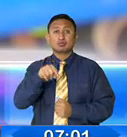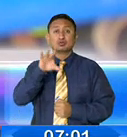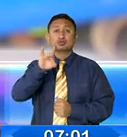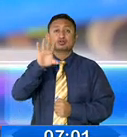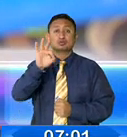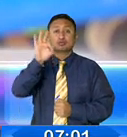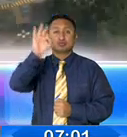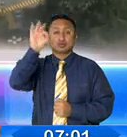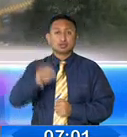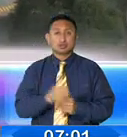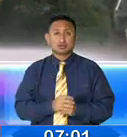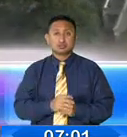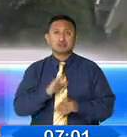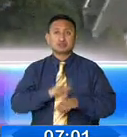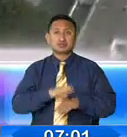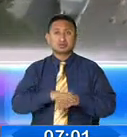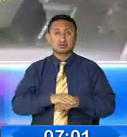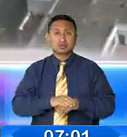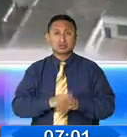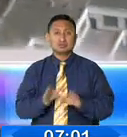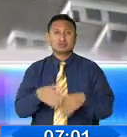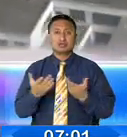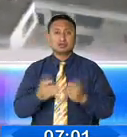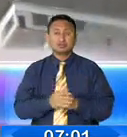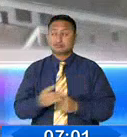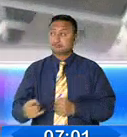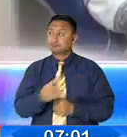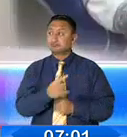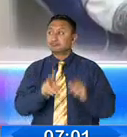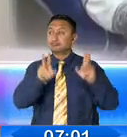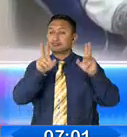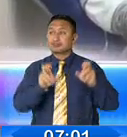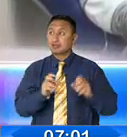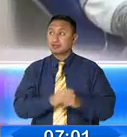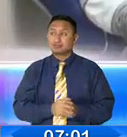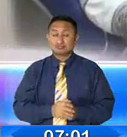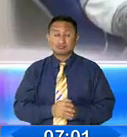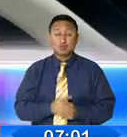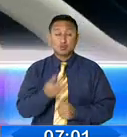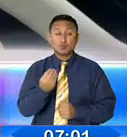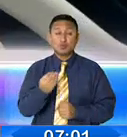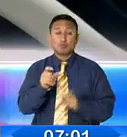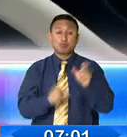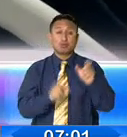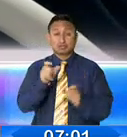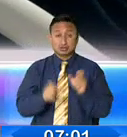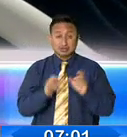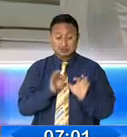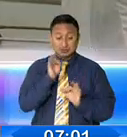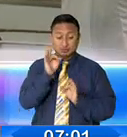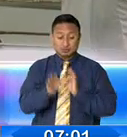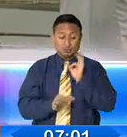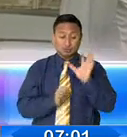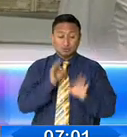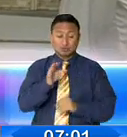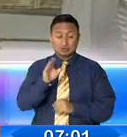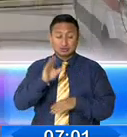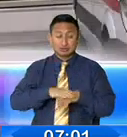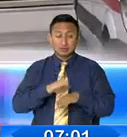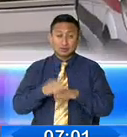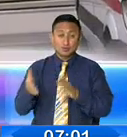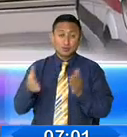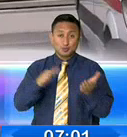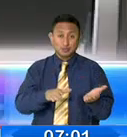y la causa más visible está relacionada con el elevado número de contagios y muertes por